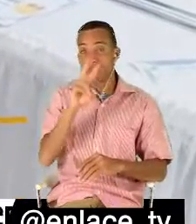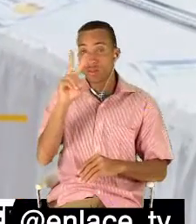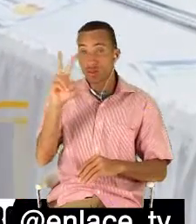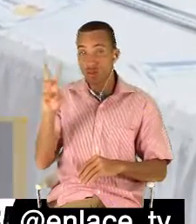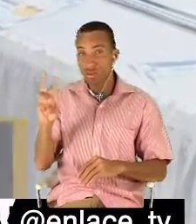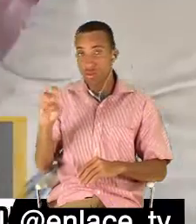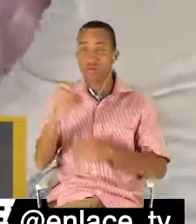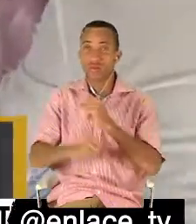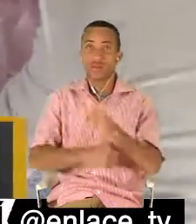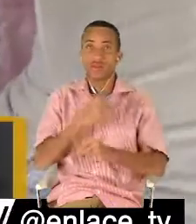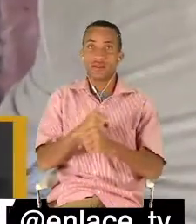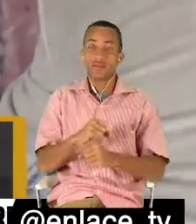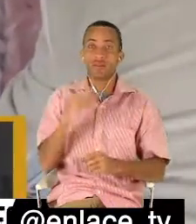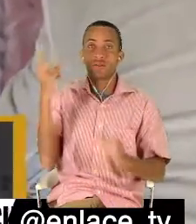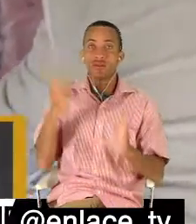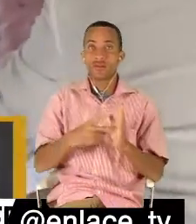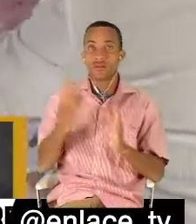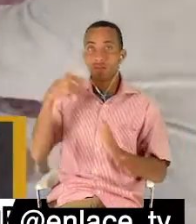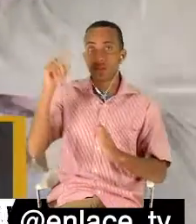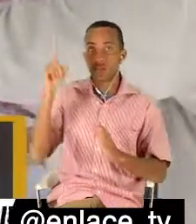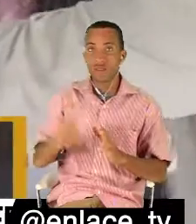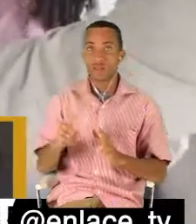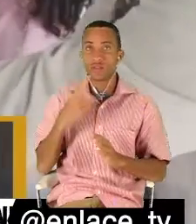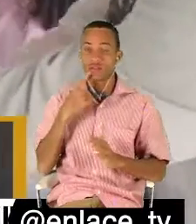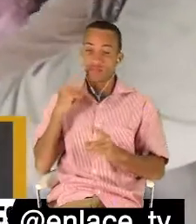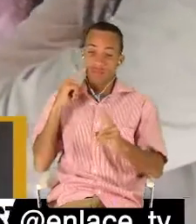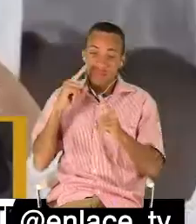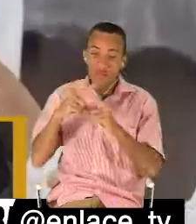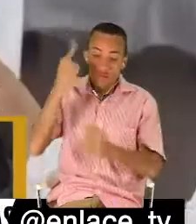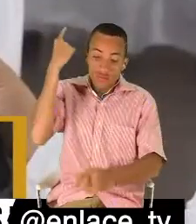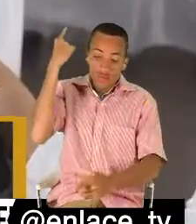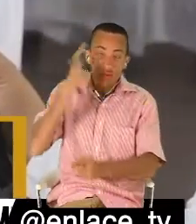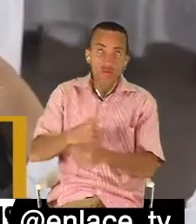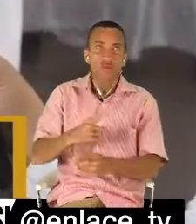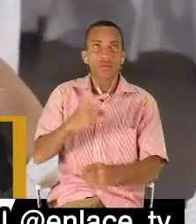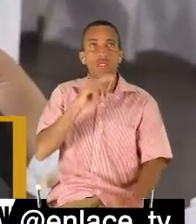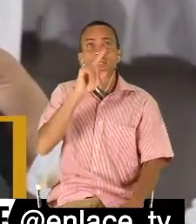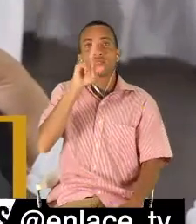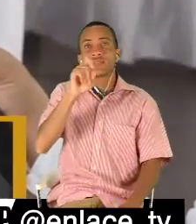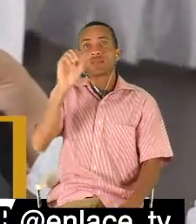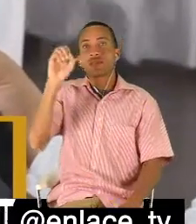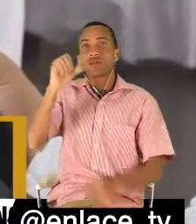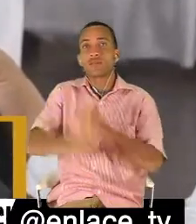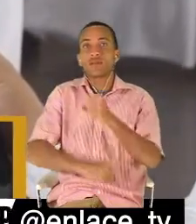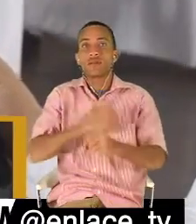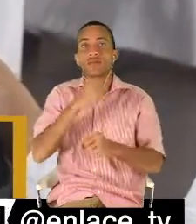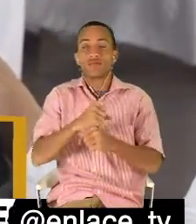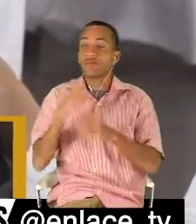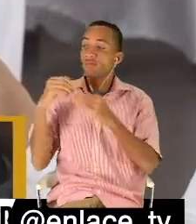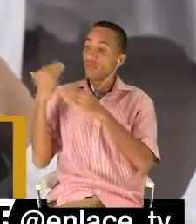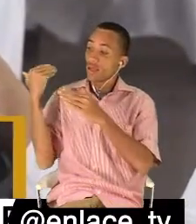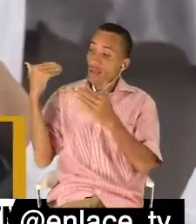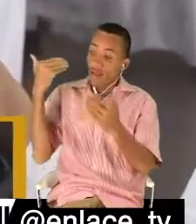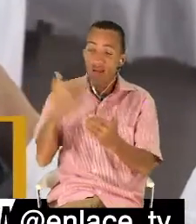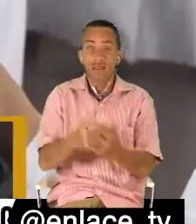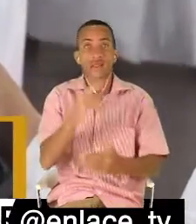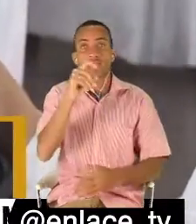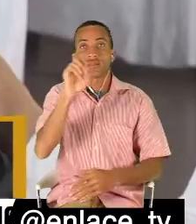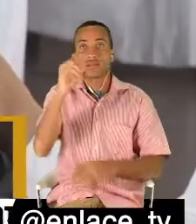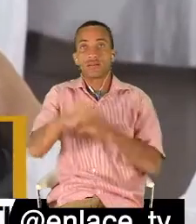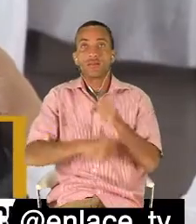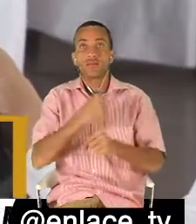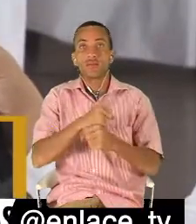que en el 2016 el Colegio Santa Teresita cumple sus 60 años. Masiva la participación, y eso nos muestra que las Olimpiadas